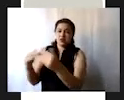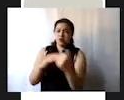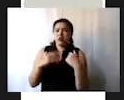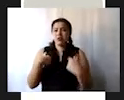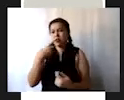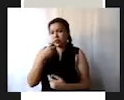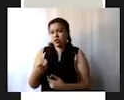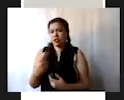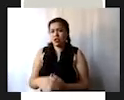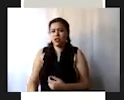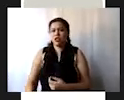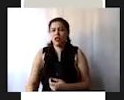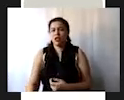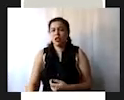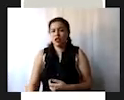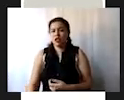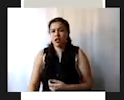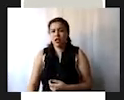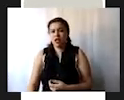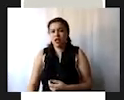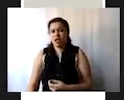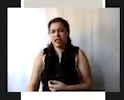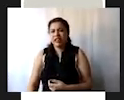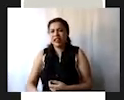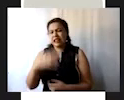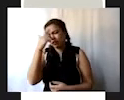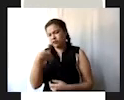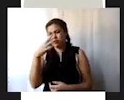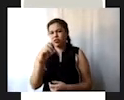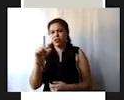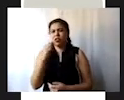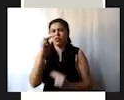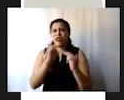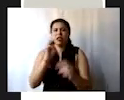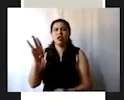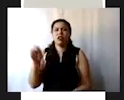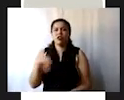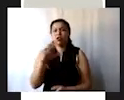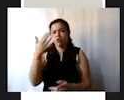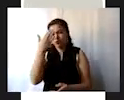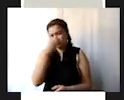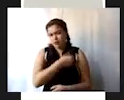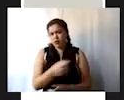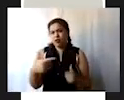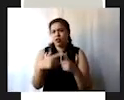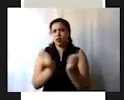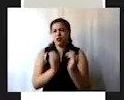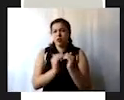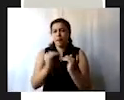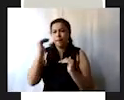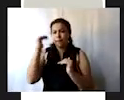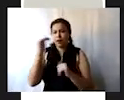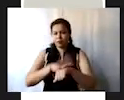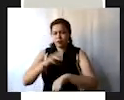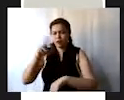los espacios que existe para la revisión de los ODS a nivel de Naciones Unidas son los famosos grupos mayores. En los grupos